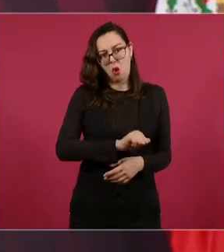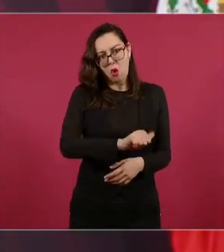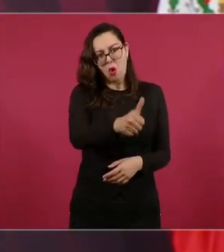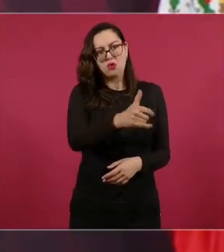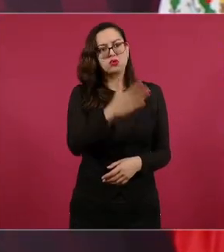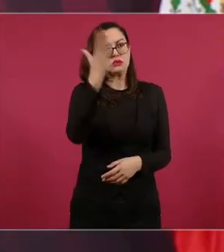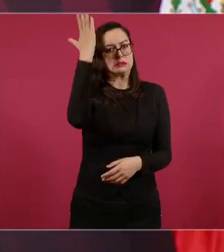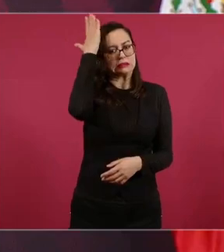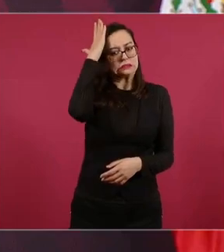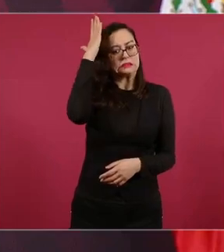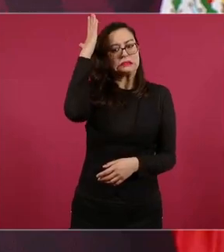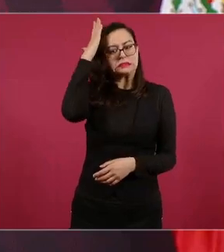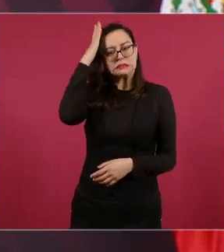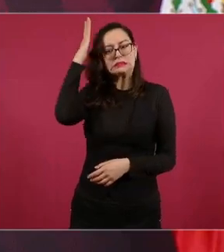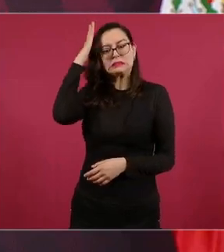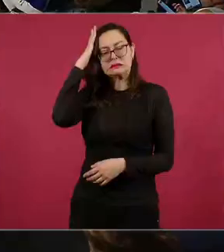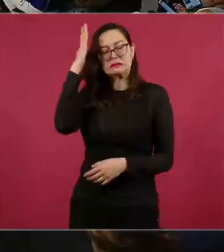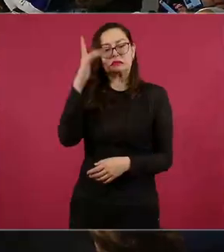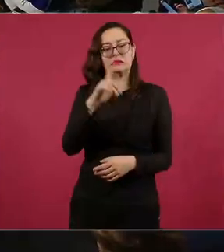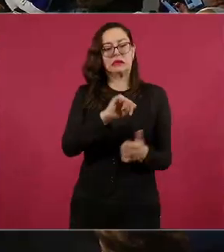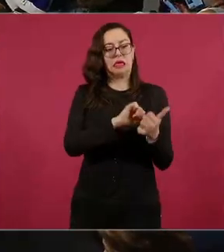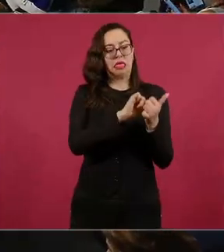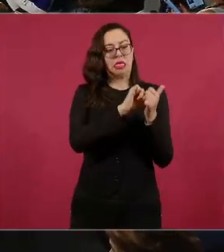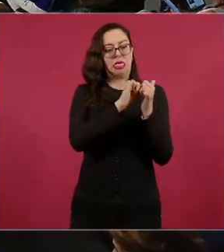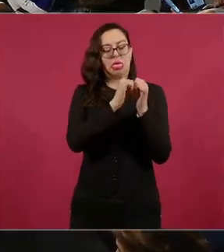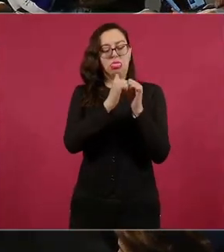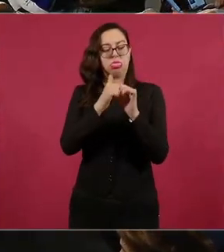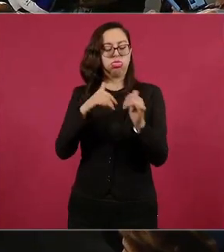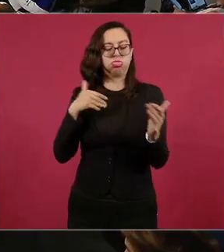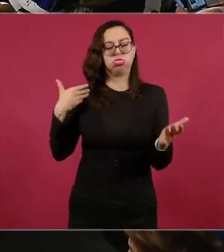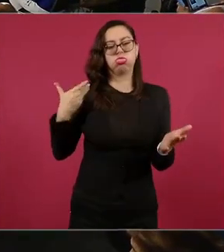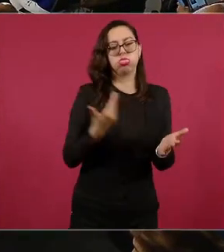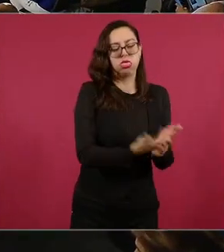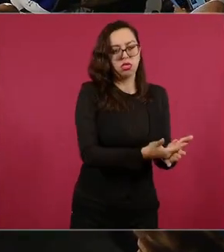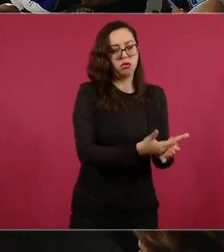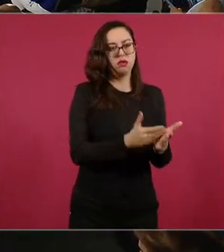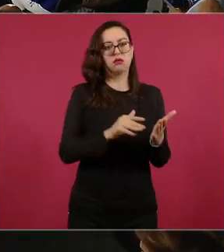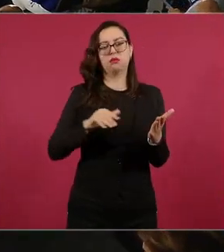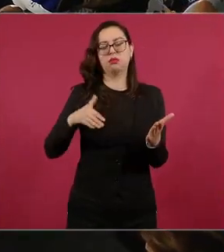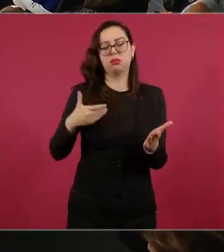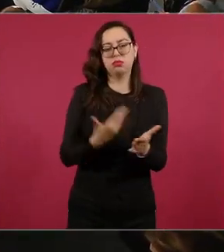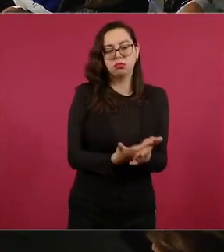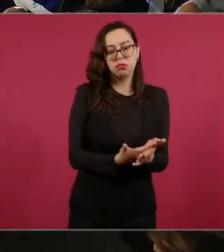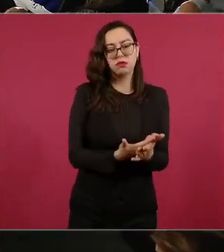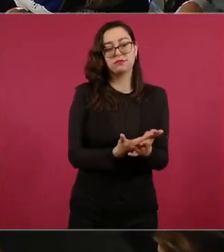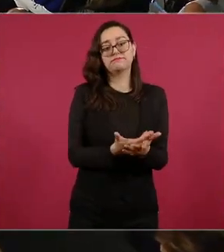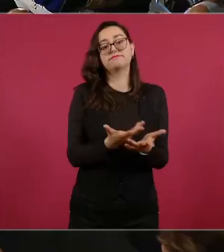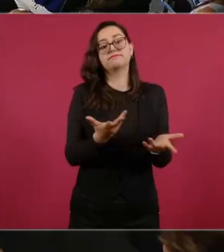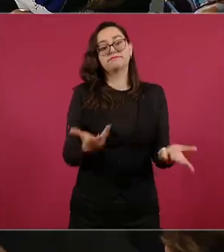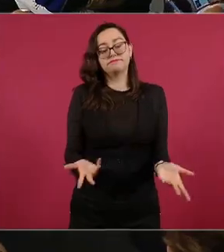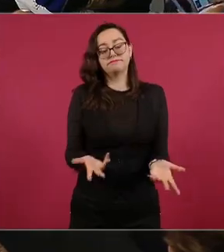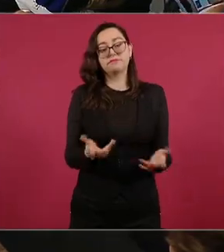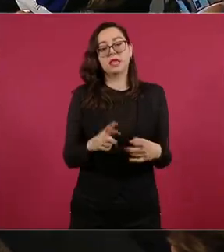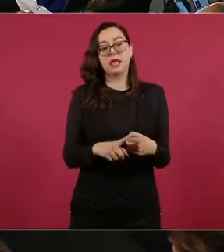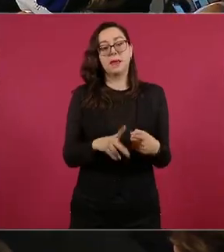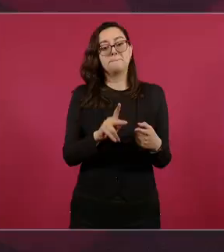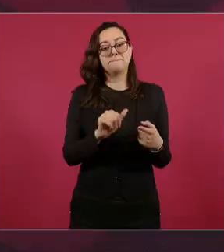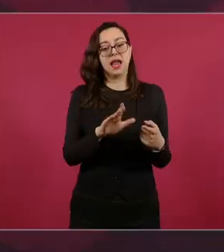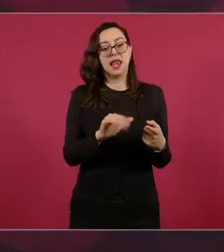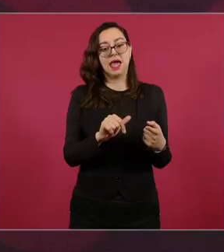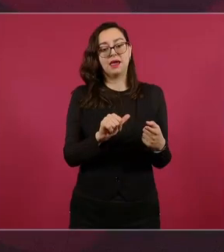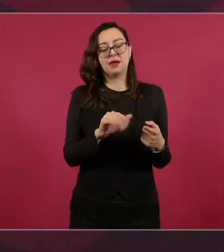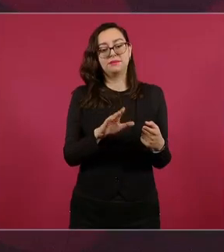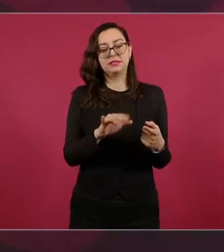distinguidos del movimiento antireleccionistas como mi paisano Palavicini, como